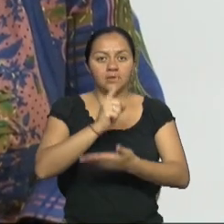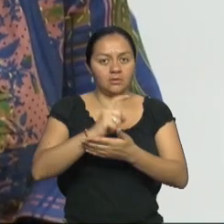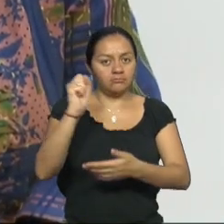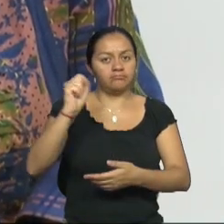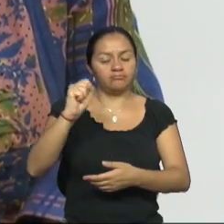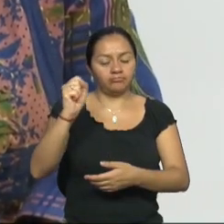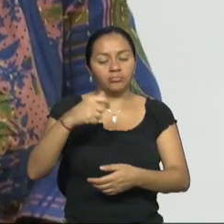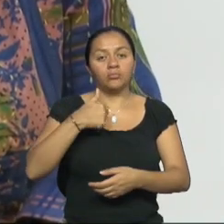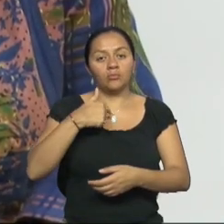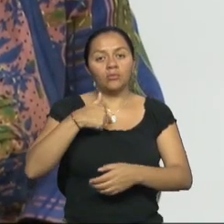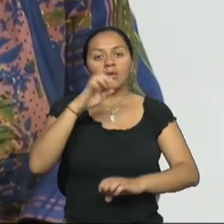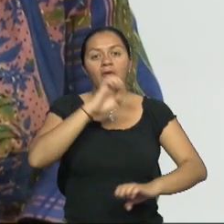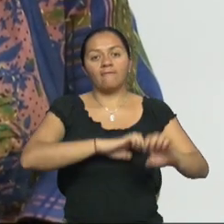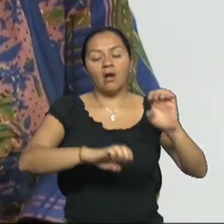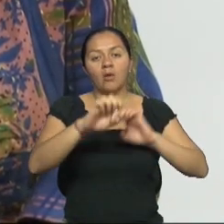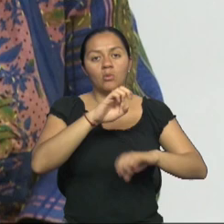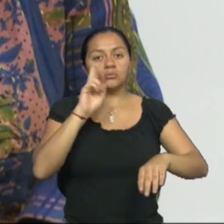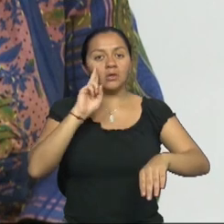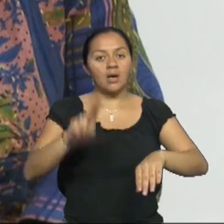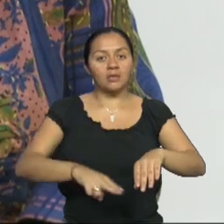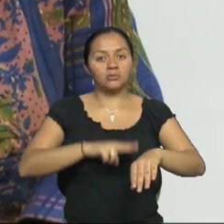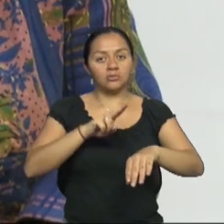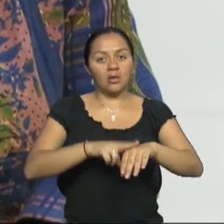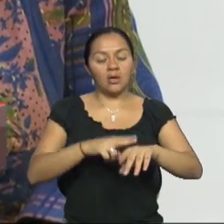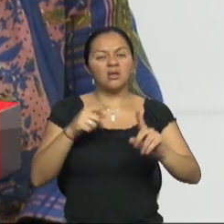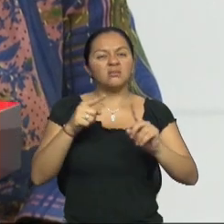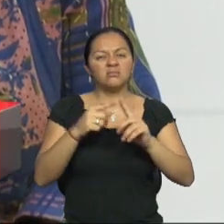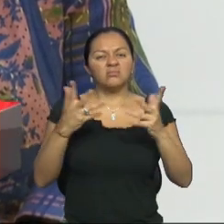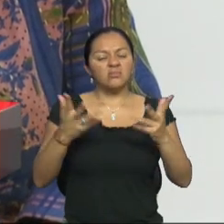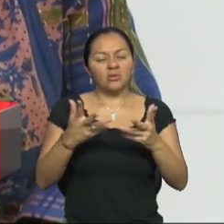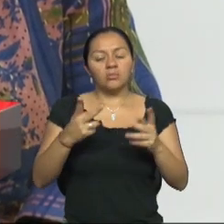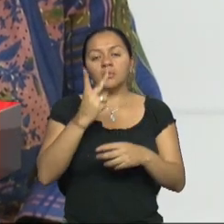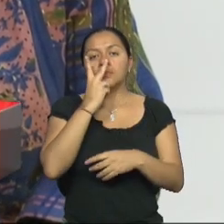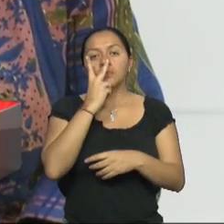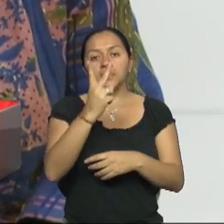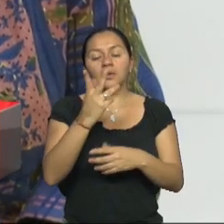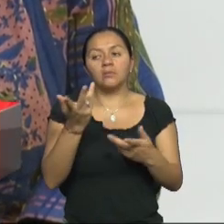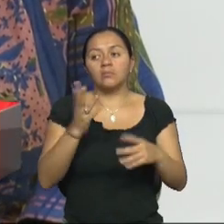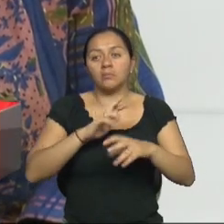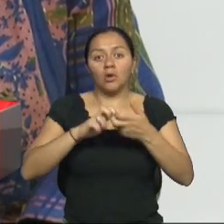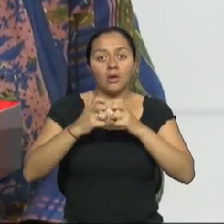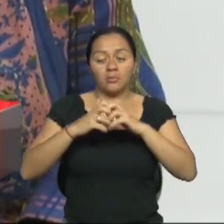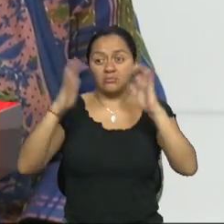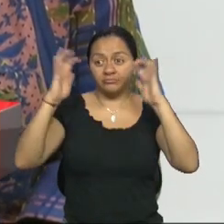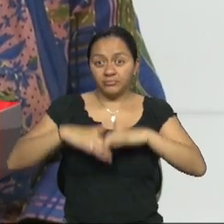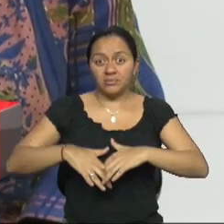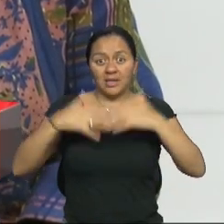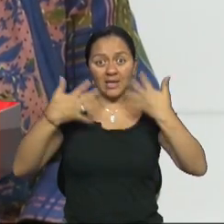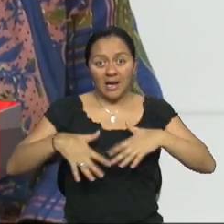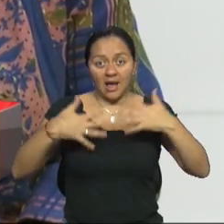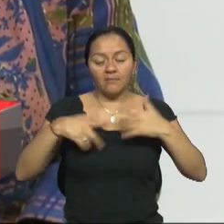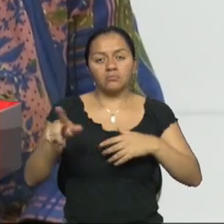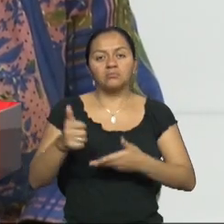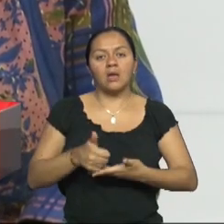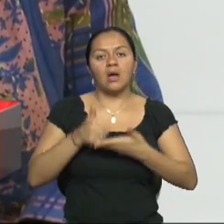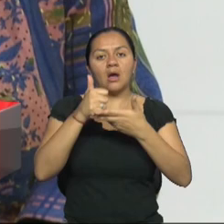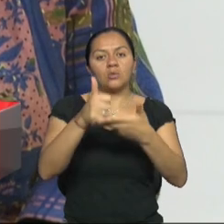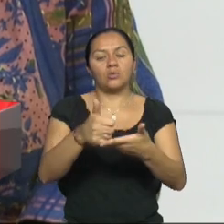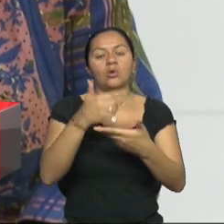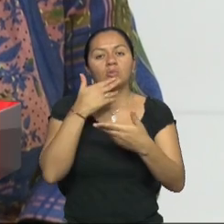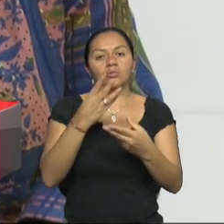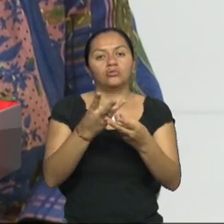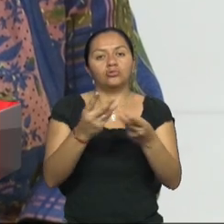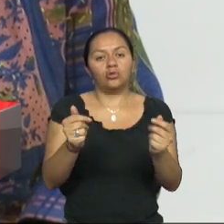esa evaluación nacional en cuanto a los casos en crisis. Y se ayuda, ¿verdad? Se ayuda bastante a